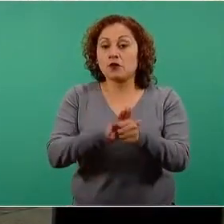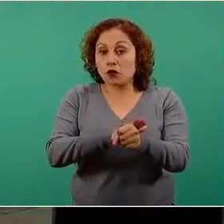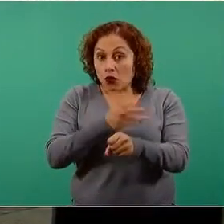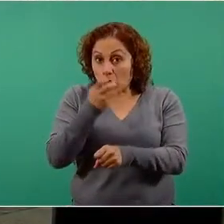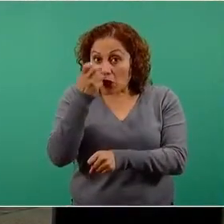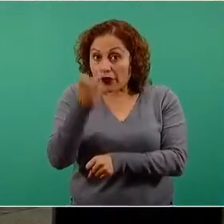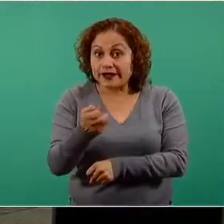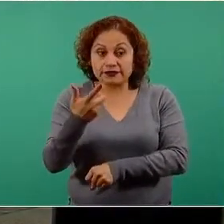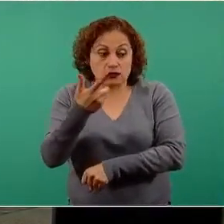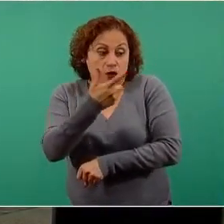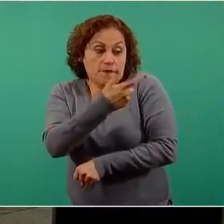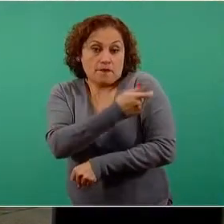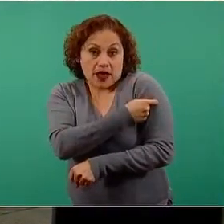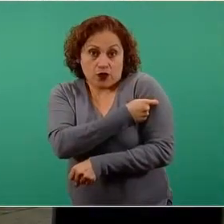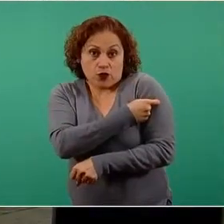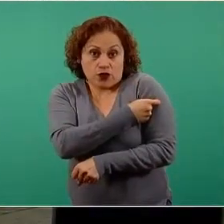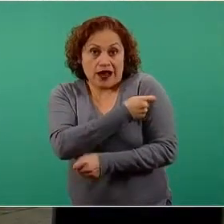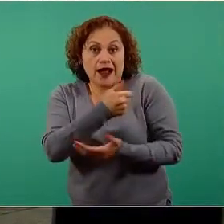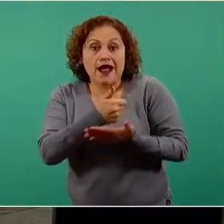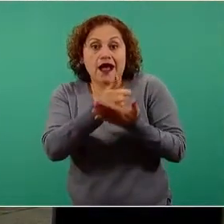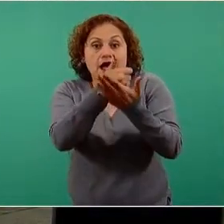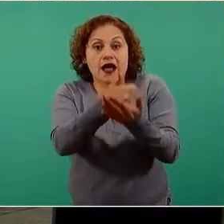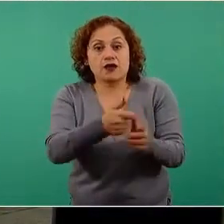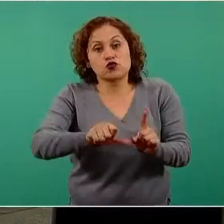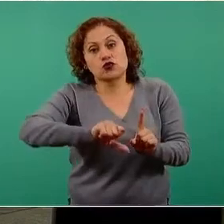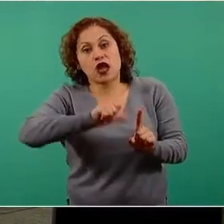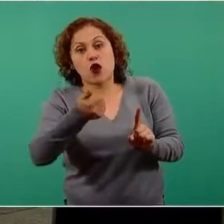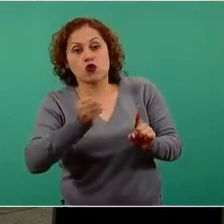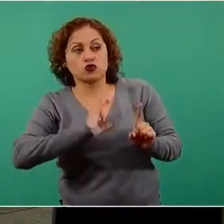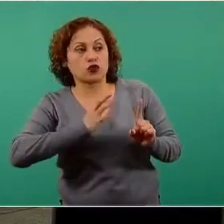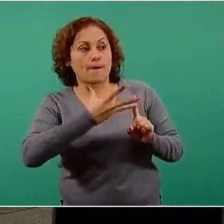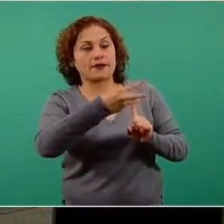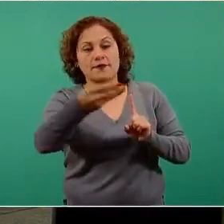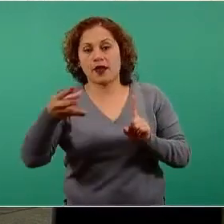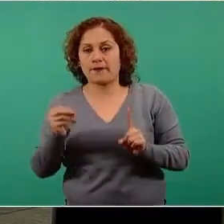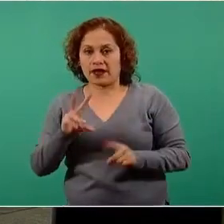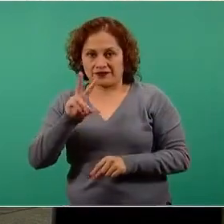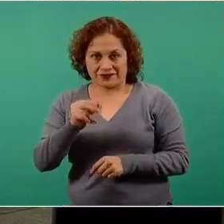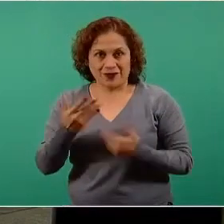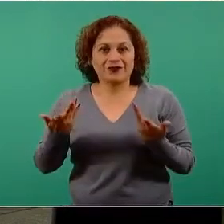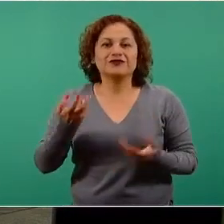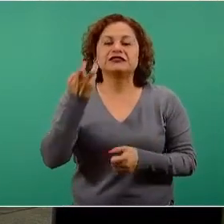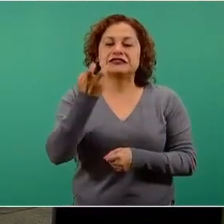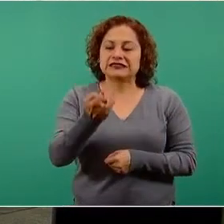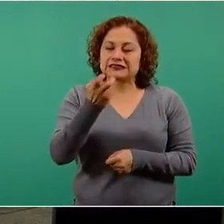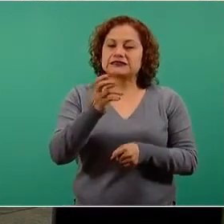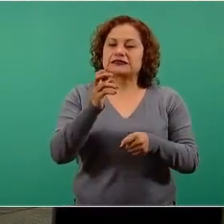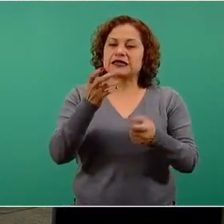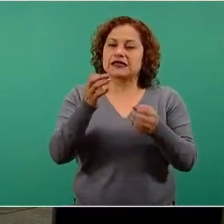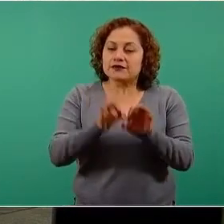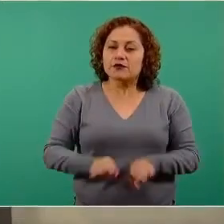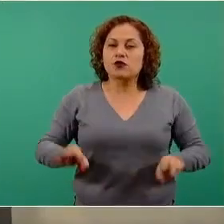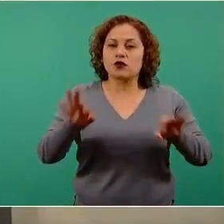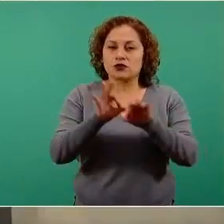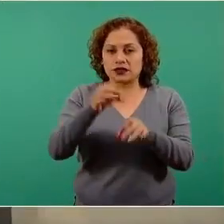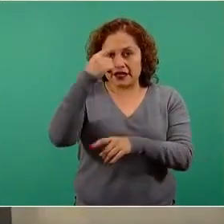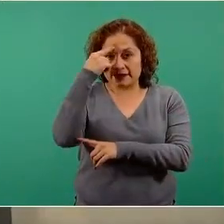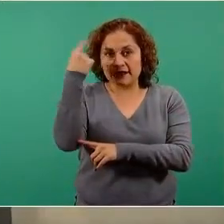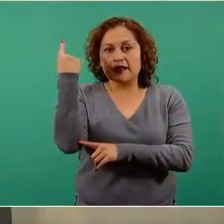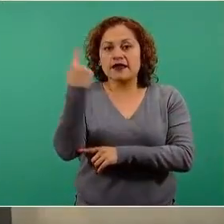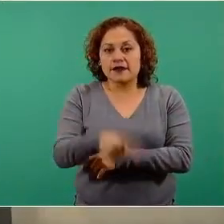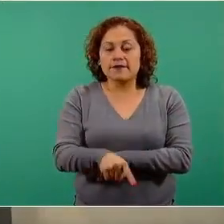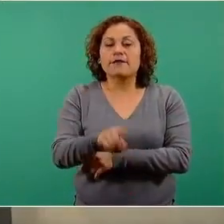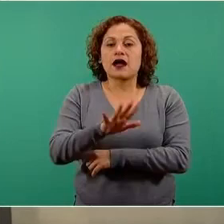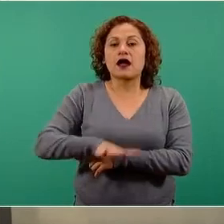contribuye a interferir con la transmisión. Y este es el contexto en el que será de gran utilidad la protección del